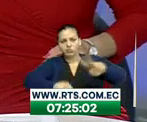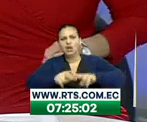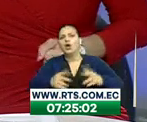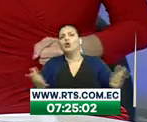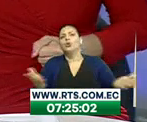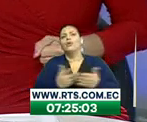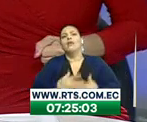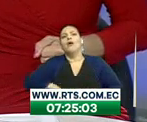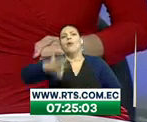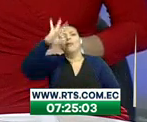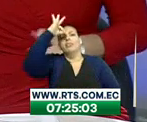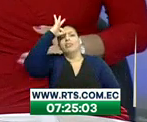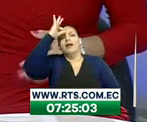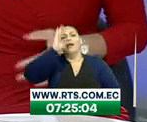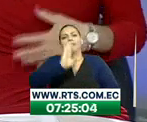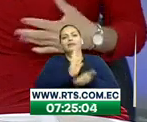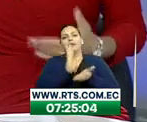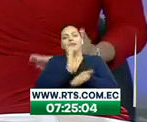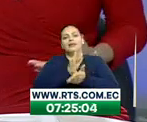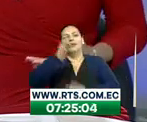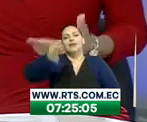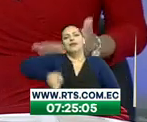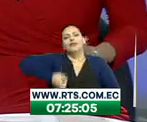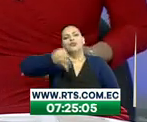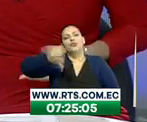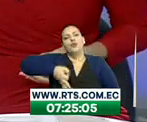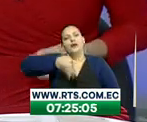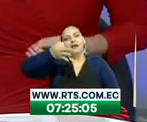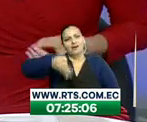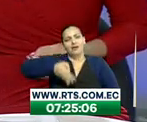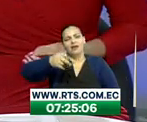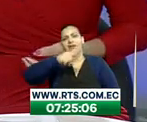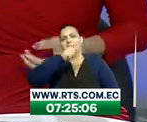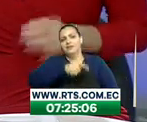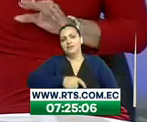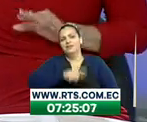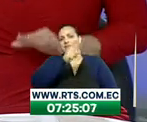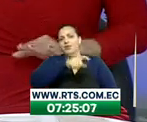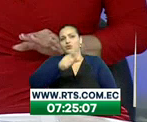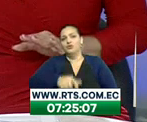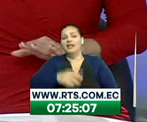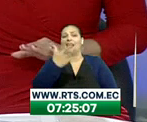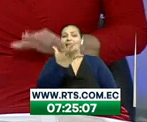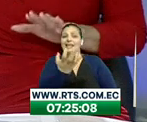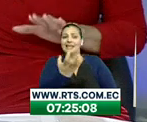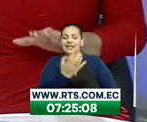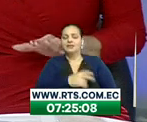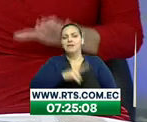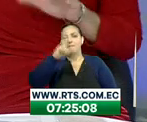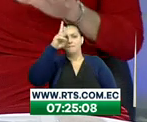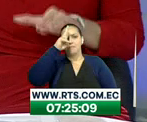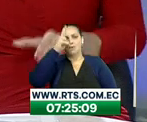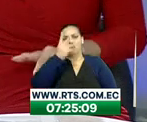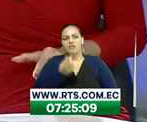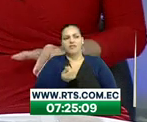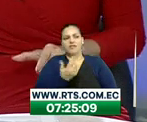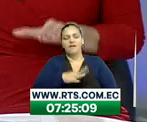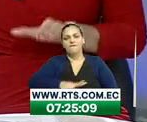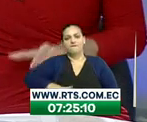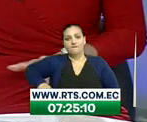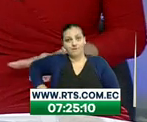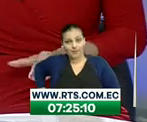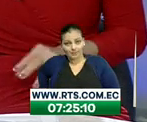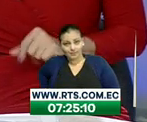director de esa casa de salud habría facilitado la adjudicación de contratos a proveedores de su entorno personal